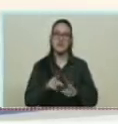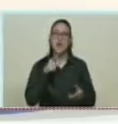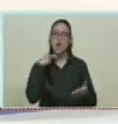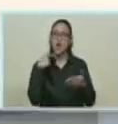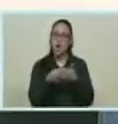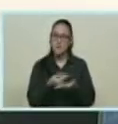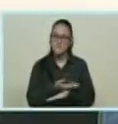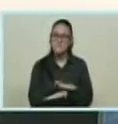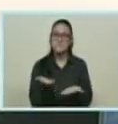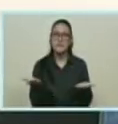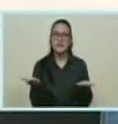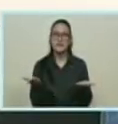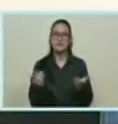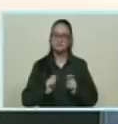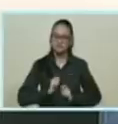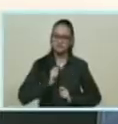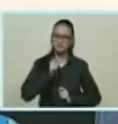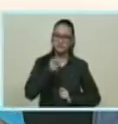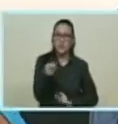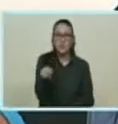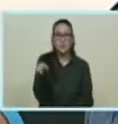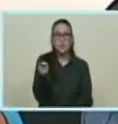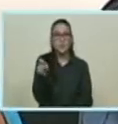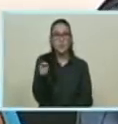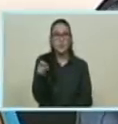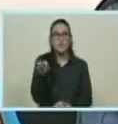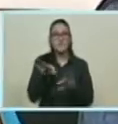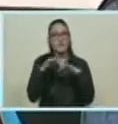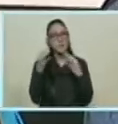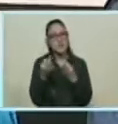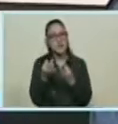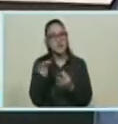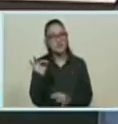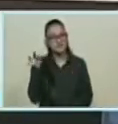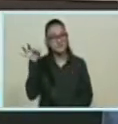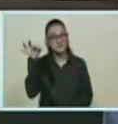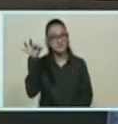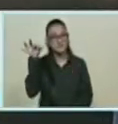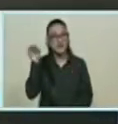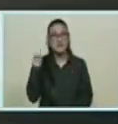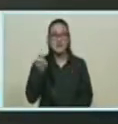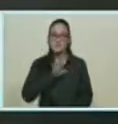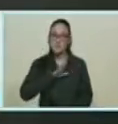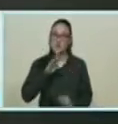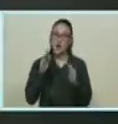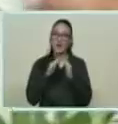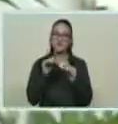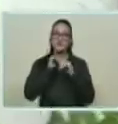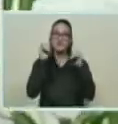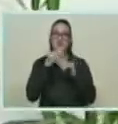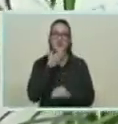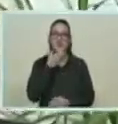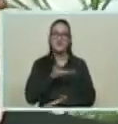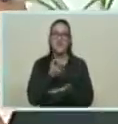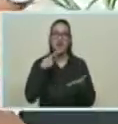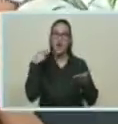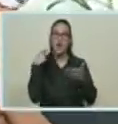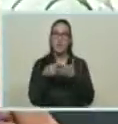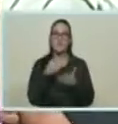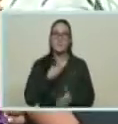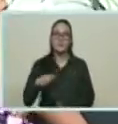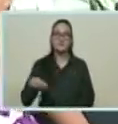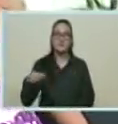usted le entrego a esta familia las llaves de su hogar. Feliz Navidad, en nombre del